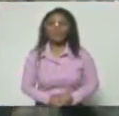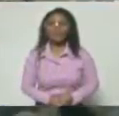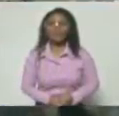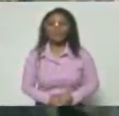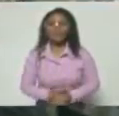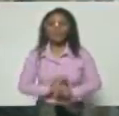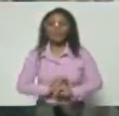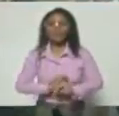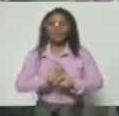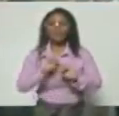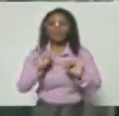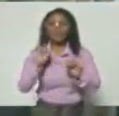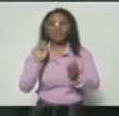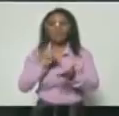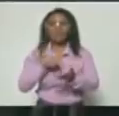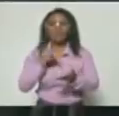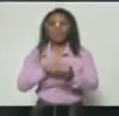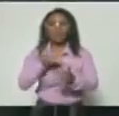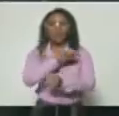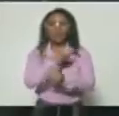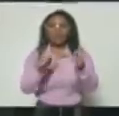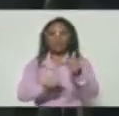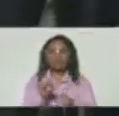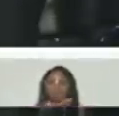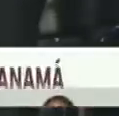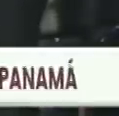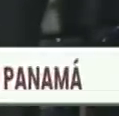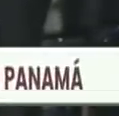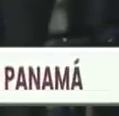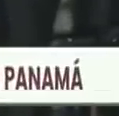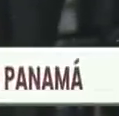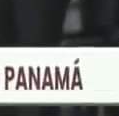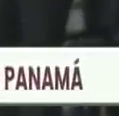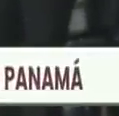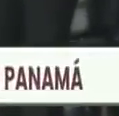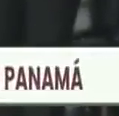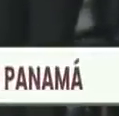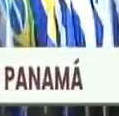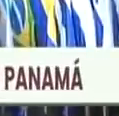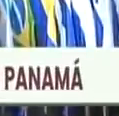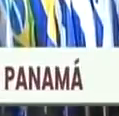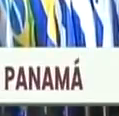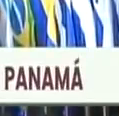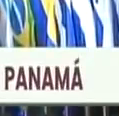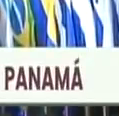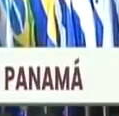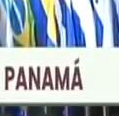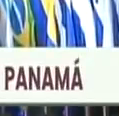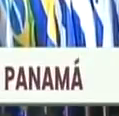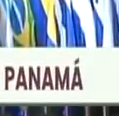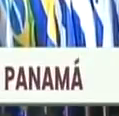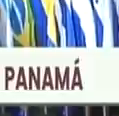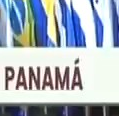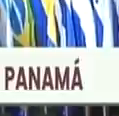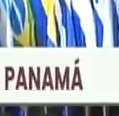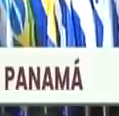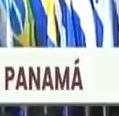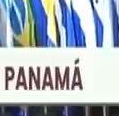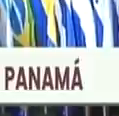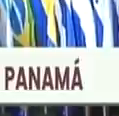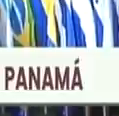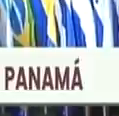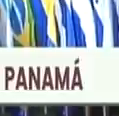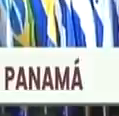Culmina su intervención el vicepresidente sectorial de Soberanía, Política, Seguridad y Paz, Mayor General en